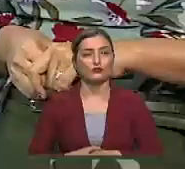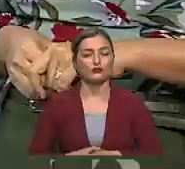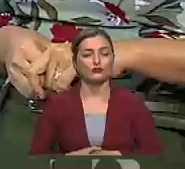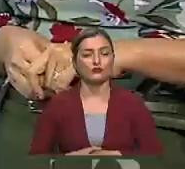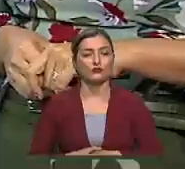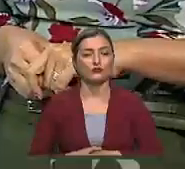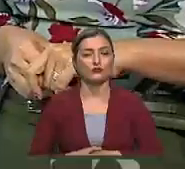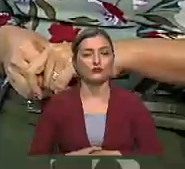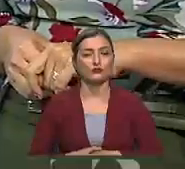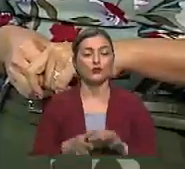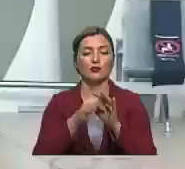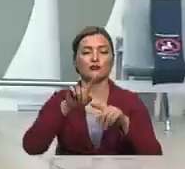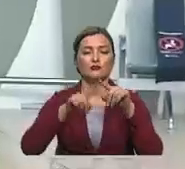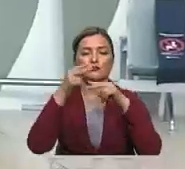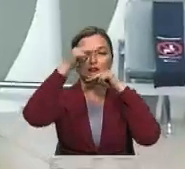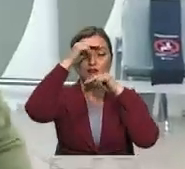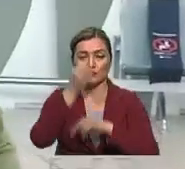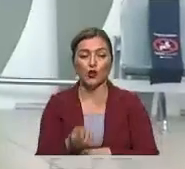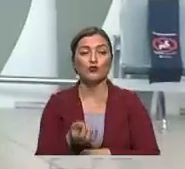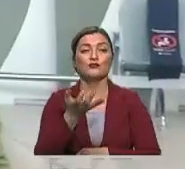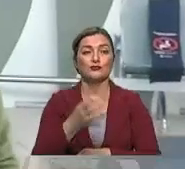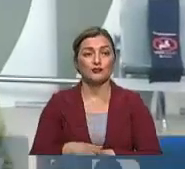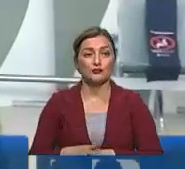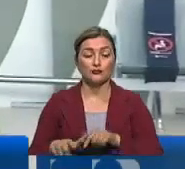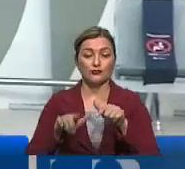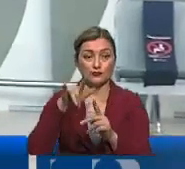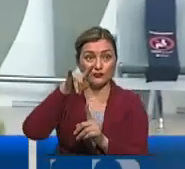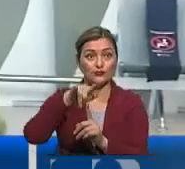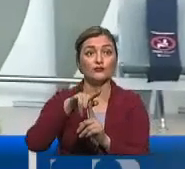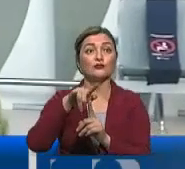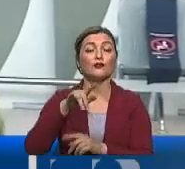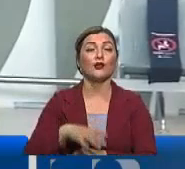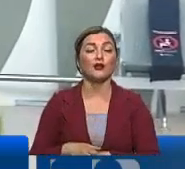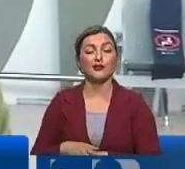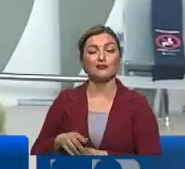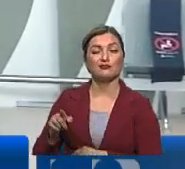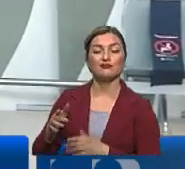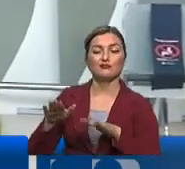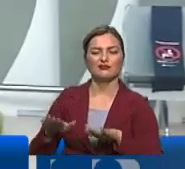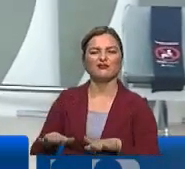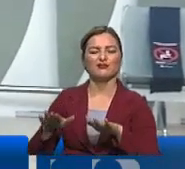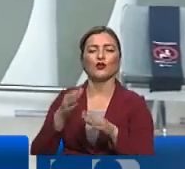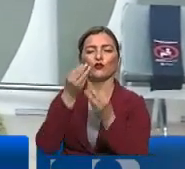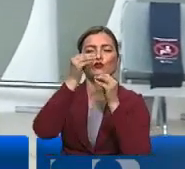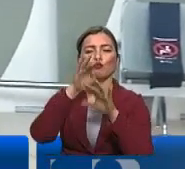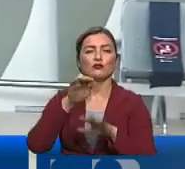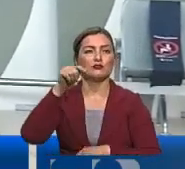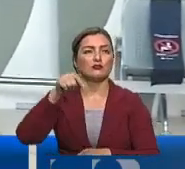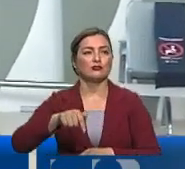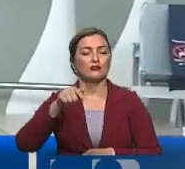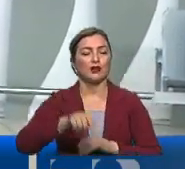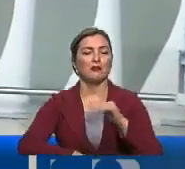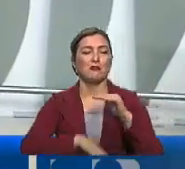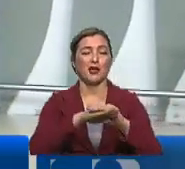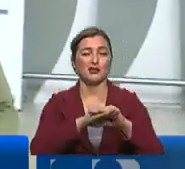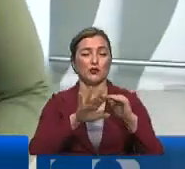¿Qué tal, compañeras, amigos televidentes? Muy buenos días. En efecto, yo me encuentro en el aeropuerto Mariscal Antoni José de Sucre para contarles que aquí el aforo